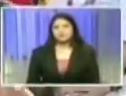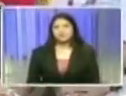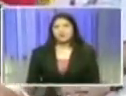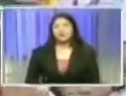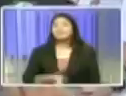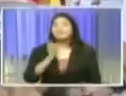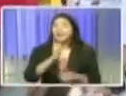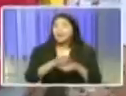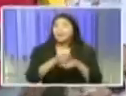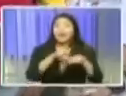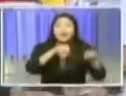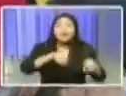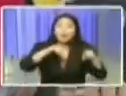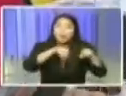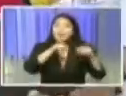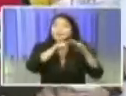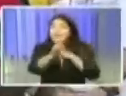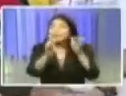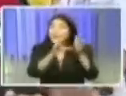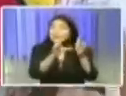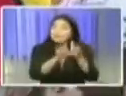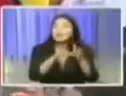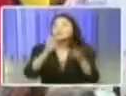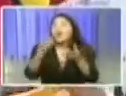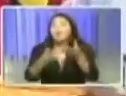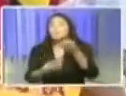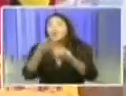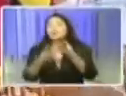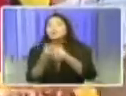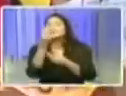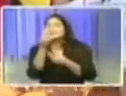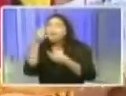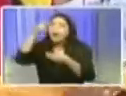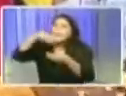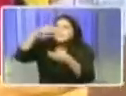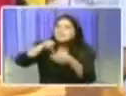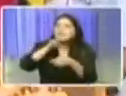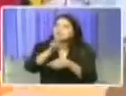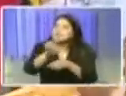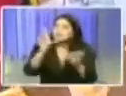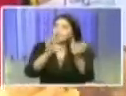huertos en los liceos. Tenemos que tener la producción de semillas en los liceos.